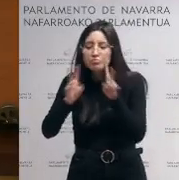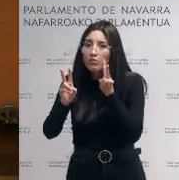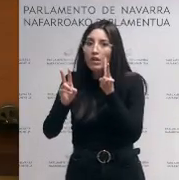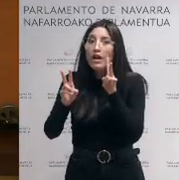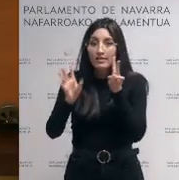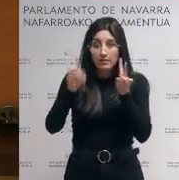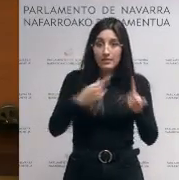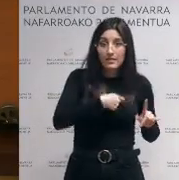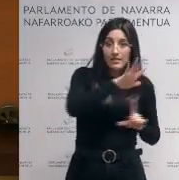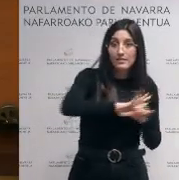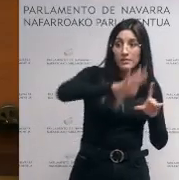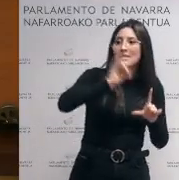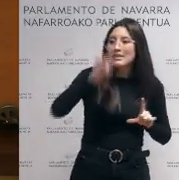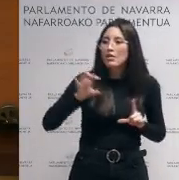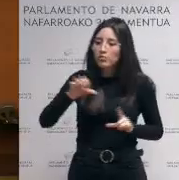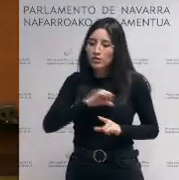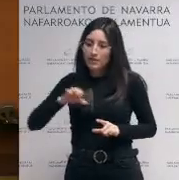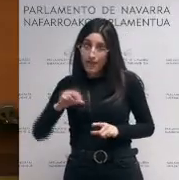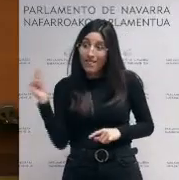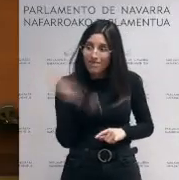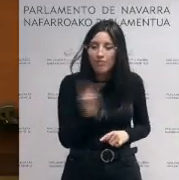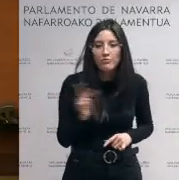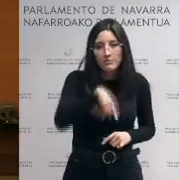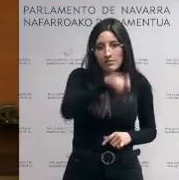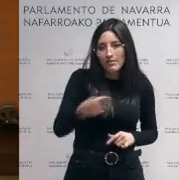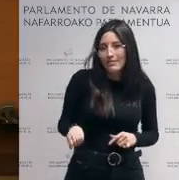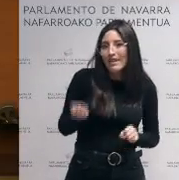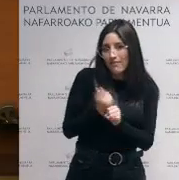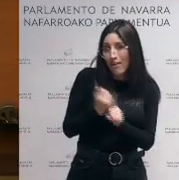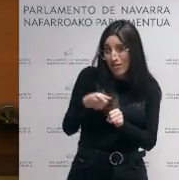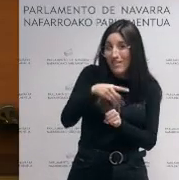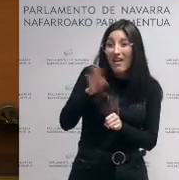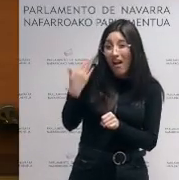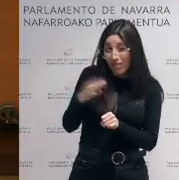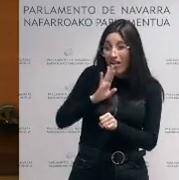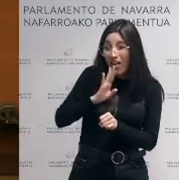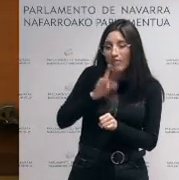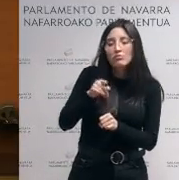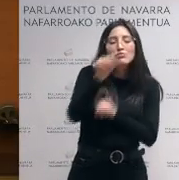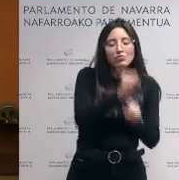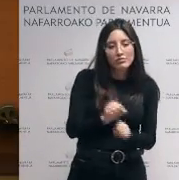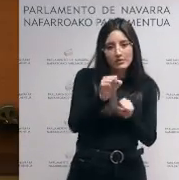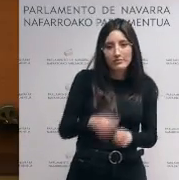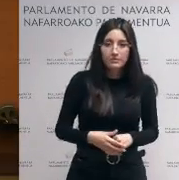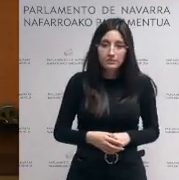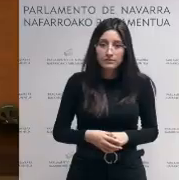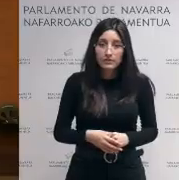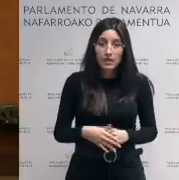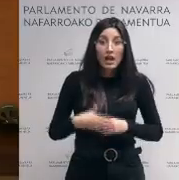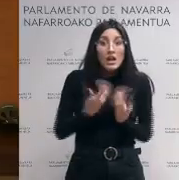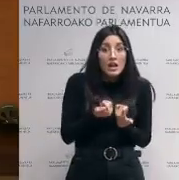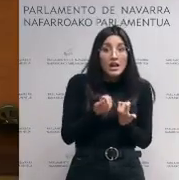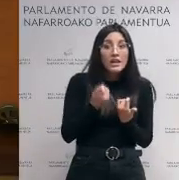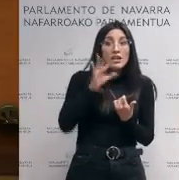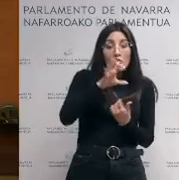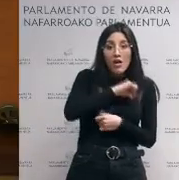supuesto, en la Comunidad Autónoma Vasca se protege a estos trabajadores. El régimen foral está para ayudar a los ciudadanos, no para